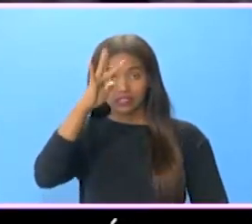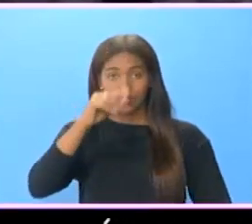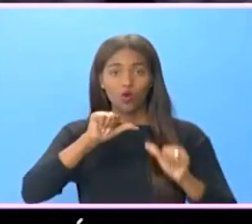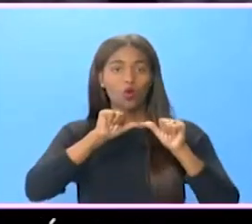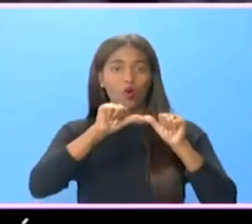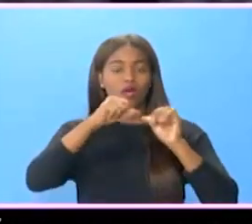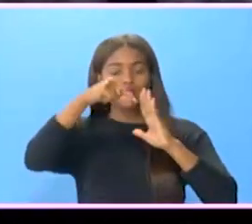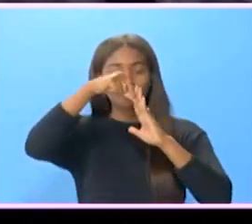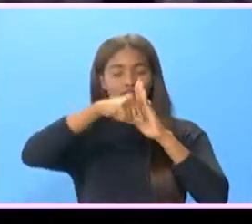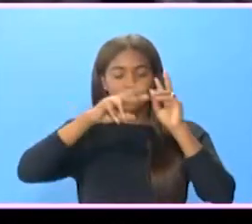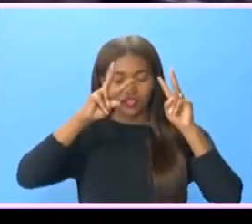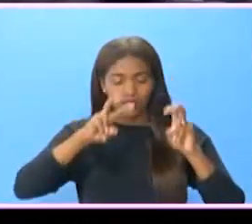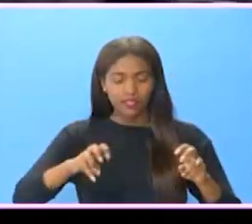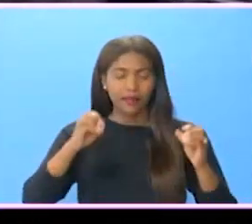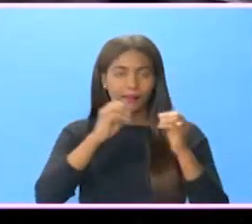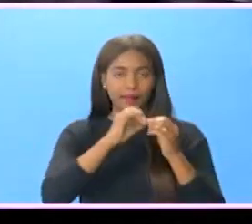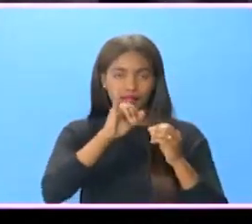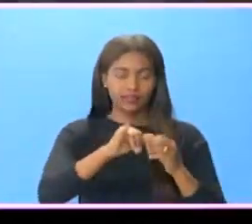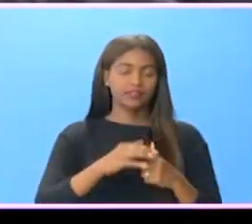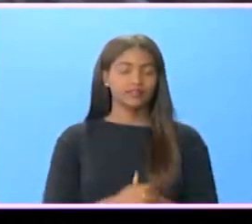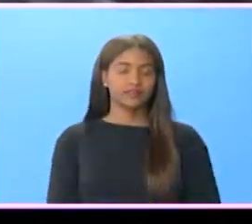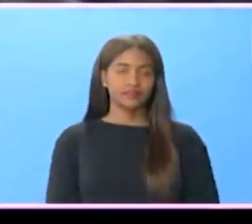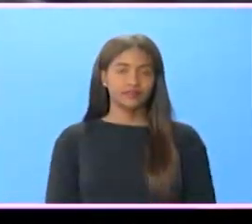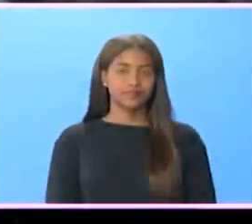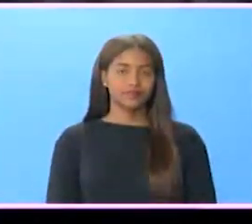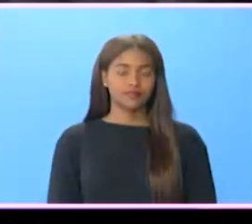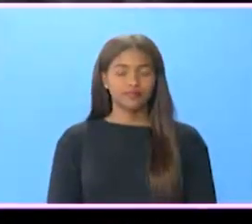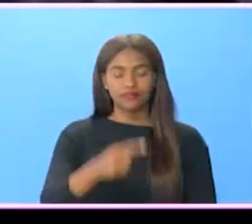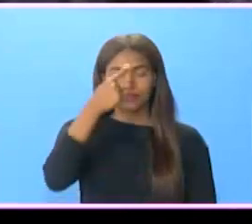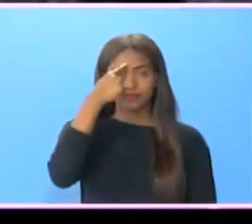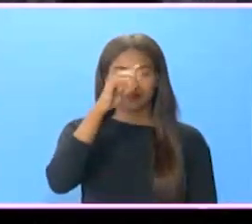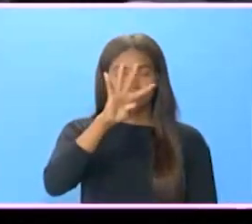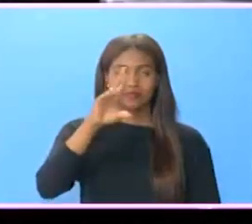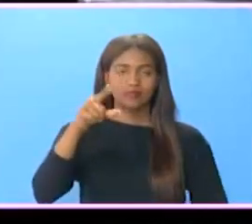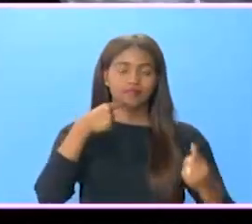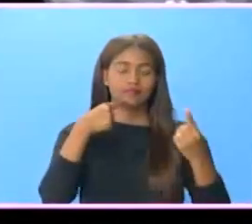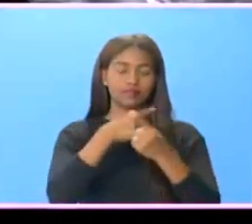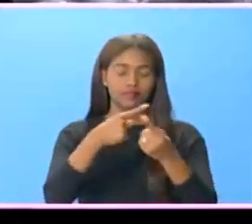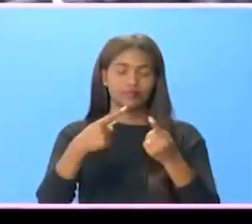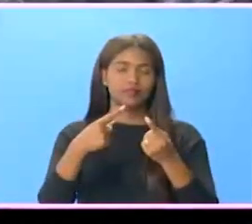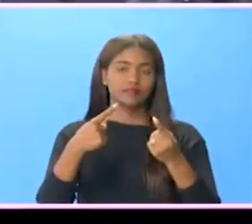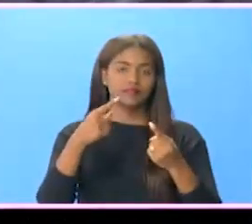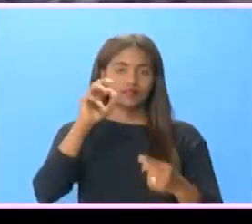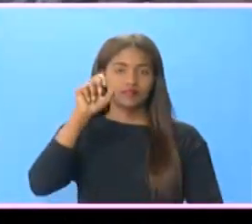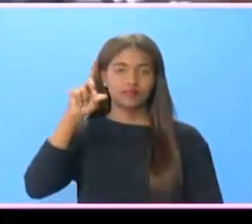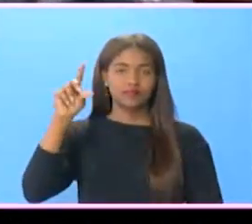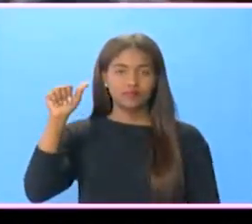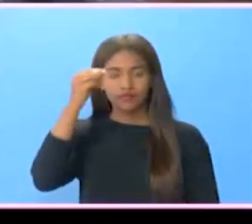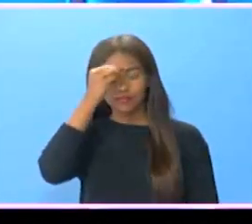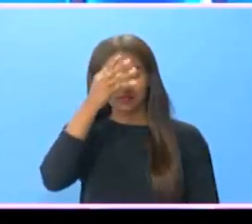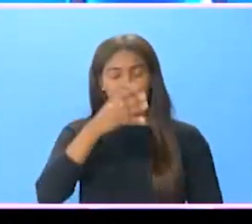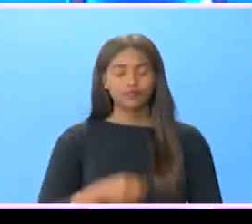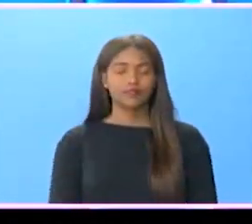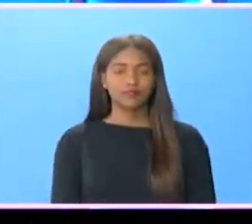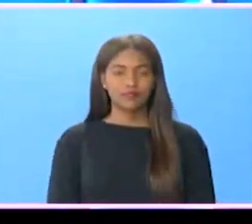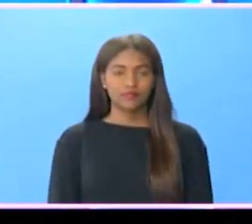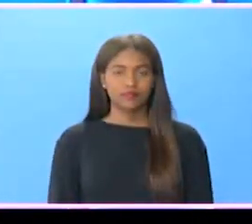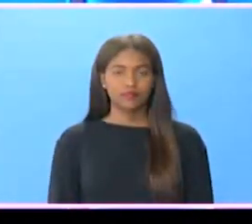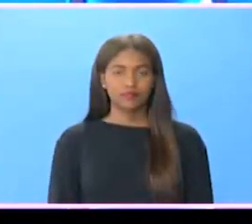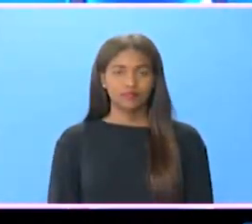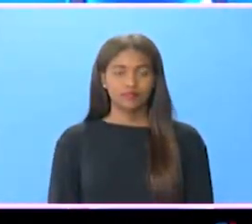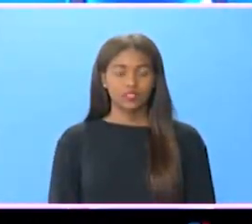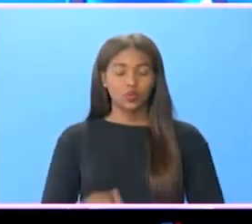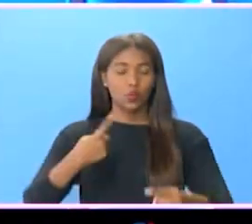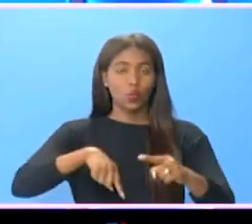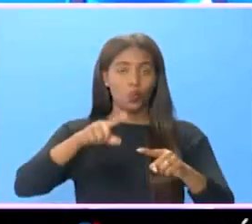continúan profundizando en las investigaciones. Para 4RD Noticias, Águeda Solano. Señoras, y